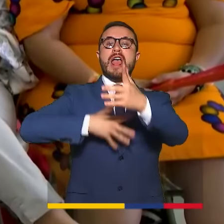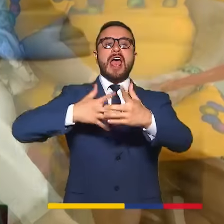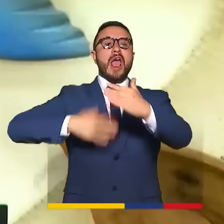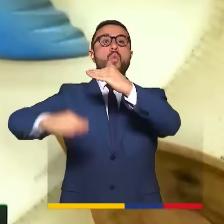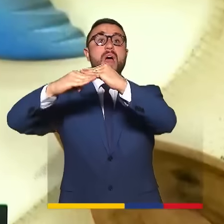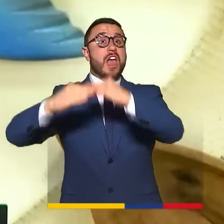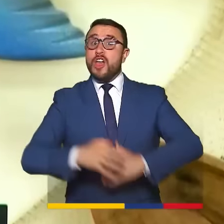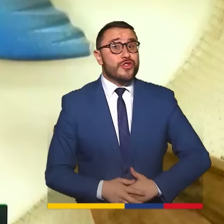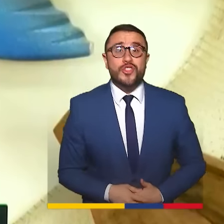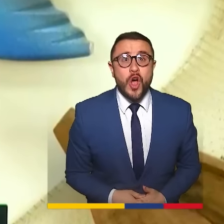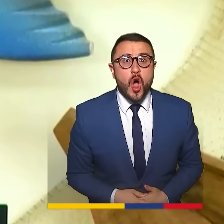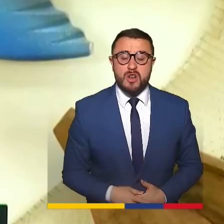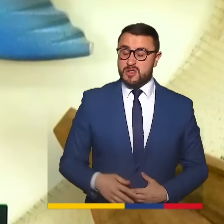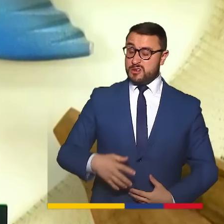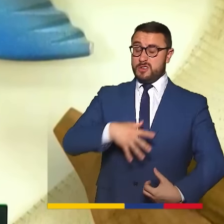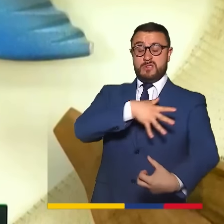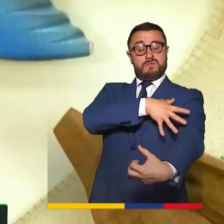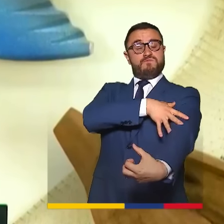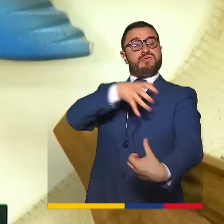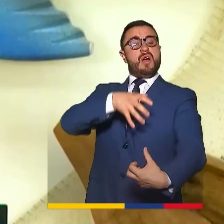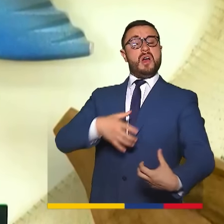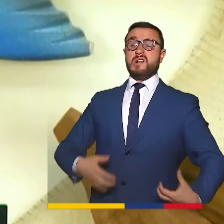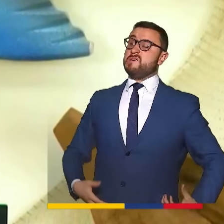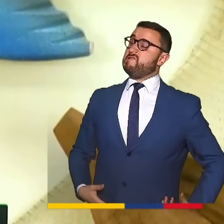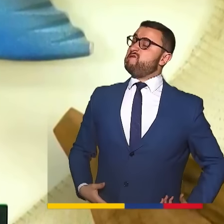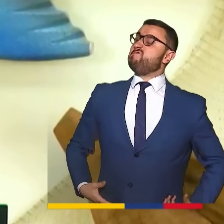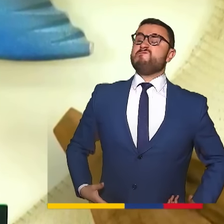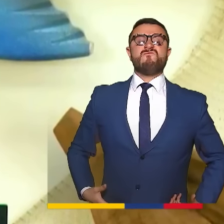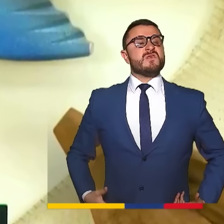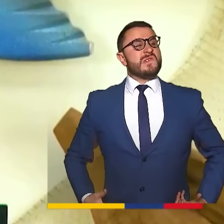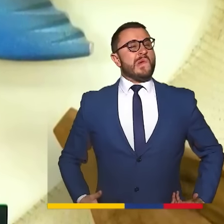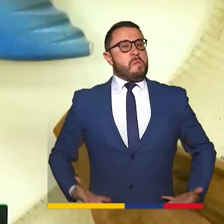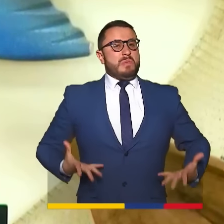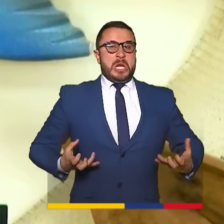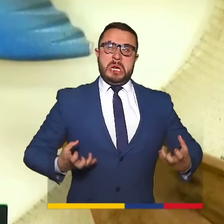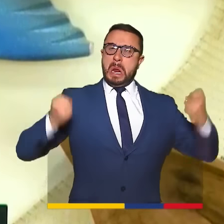poder son las de conducir de manera amañada,